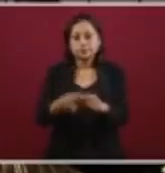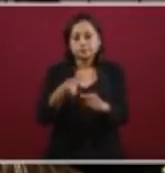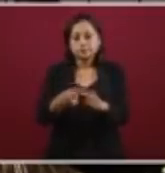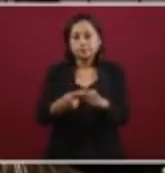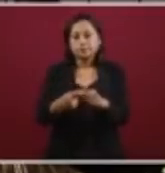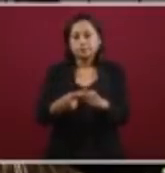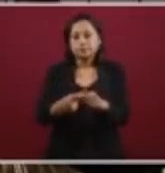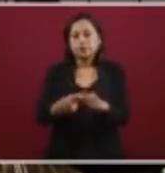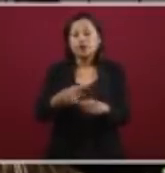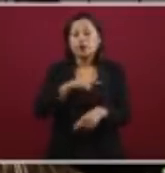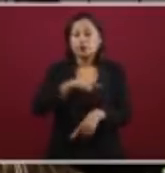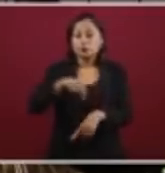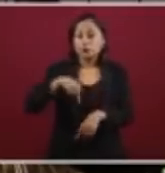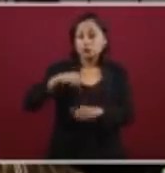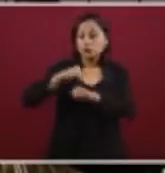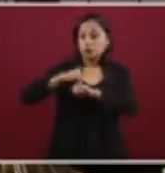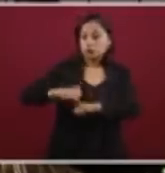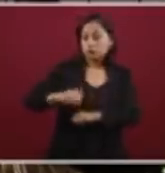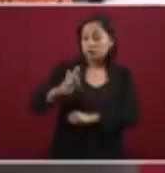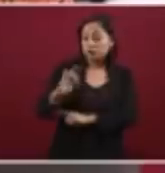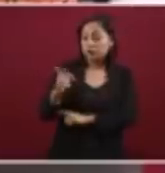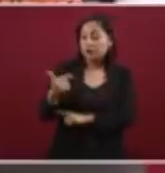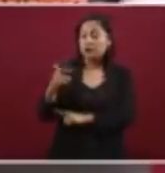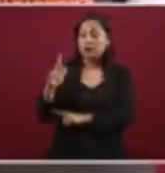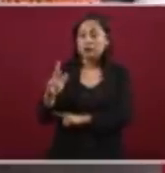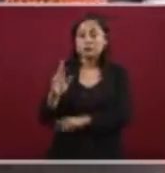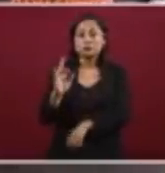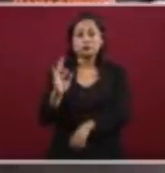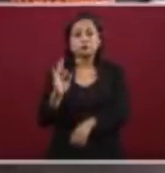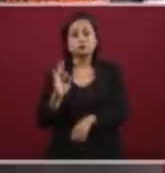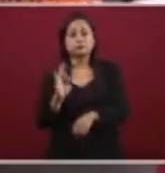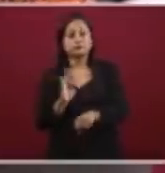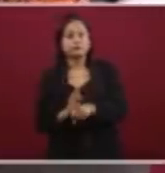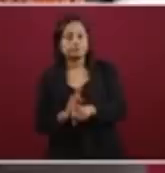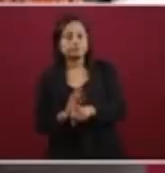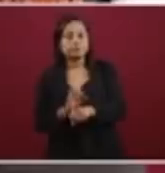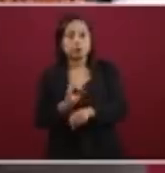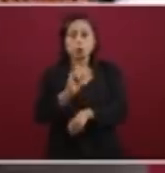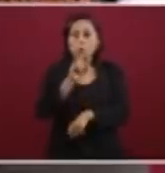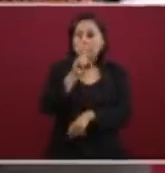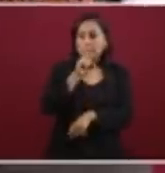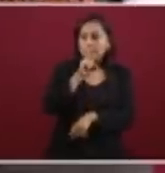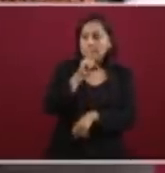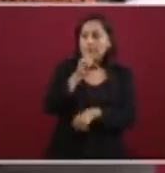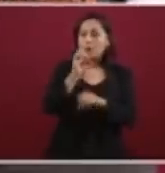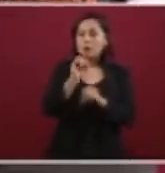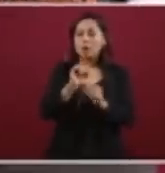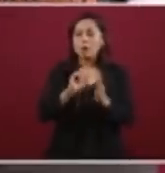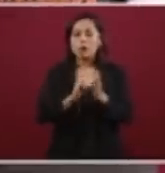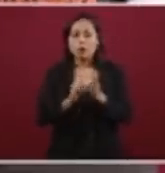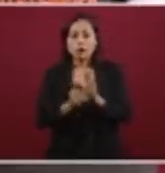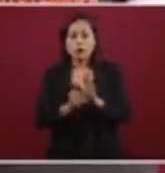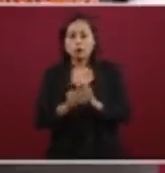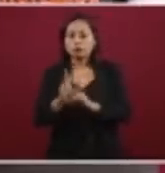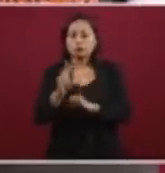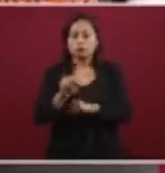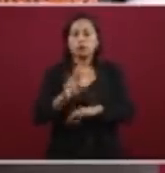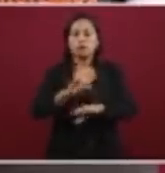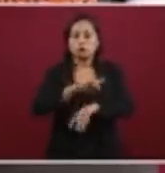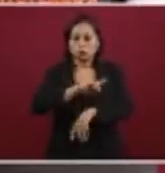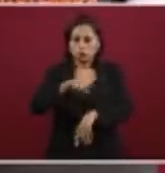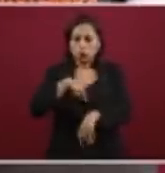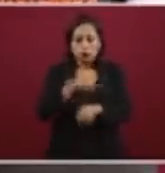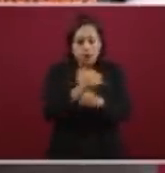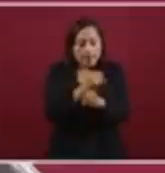encubrir o vamos a generar e investigar todas aquellas complicidades que se dieron en el mismo